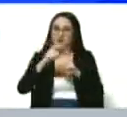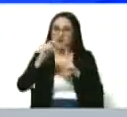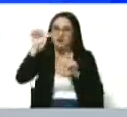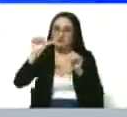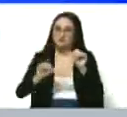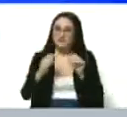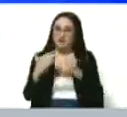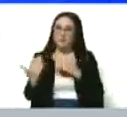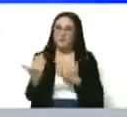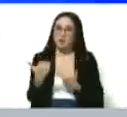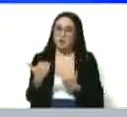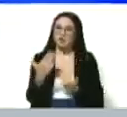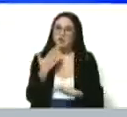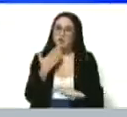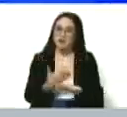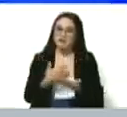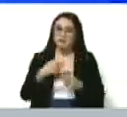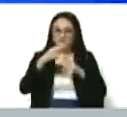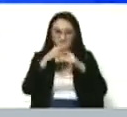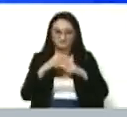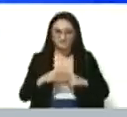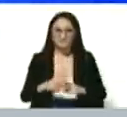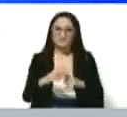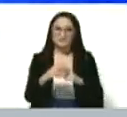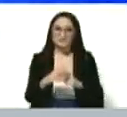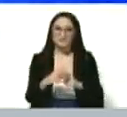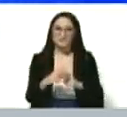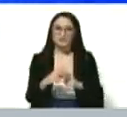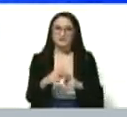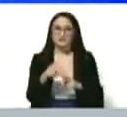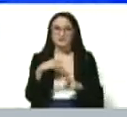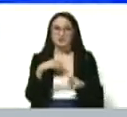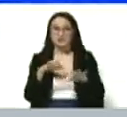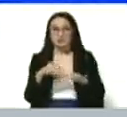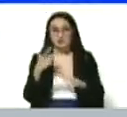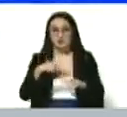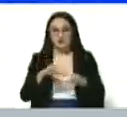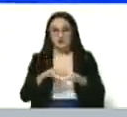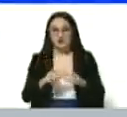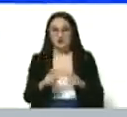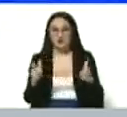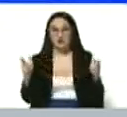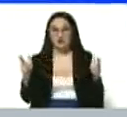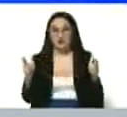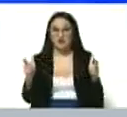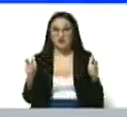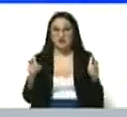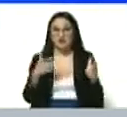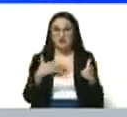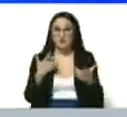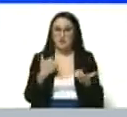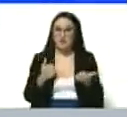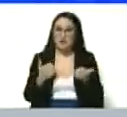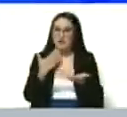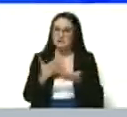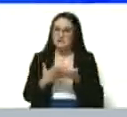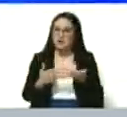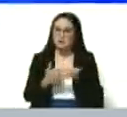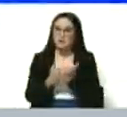apoyo. Me honra profundamente saber que, como secretario general, puedo contar con usted como